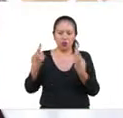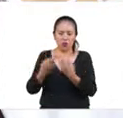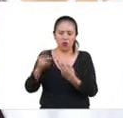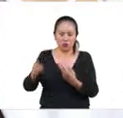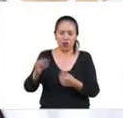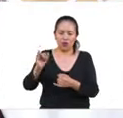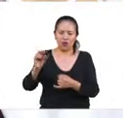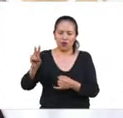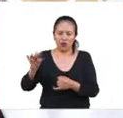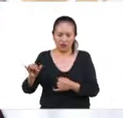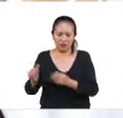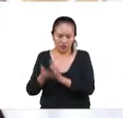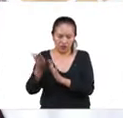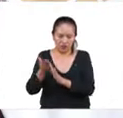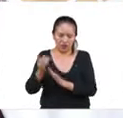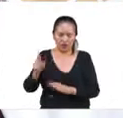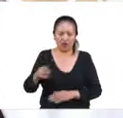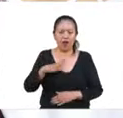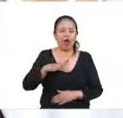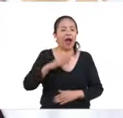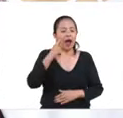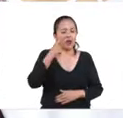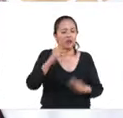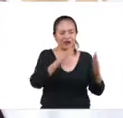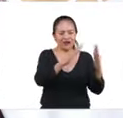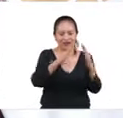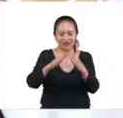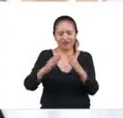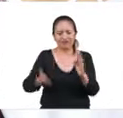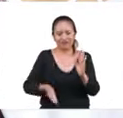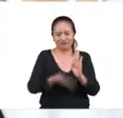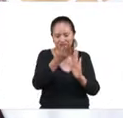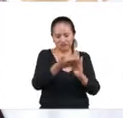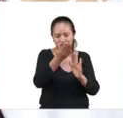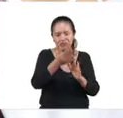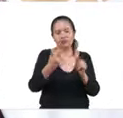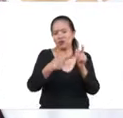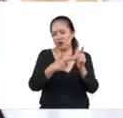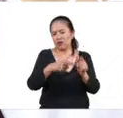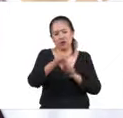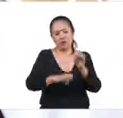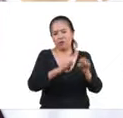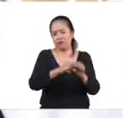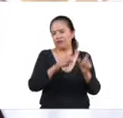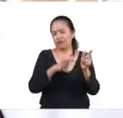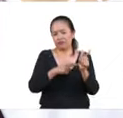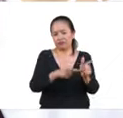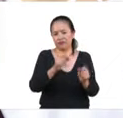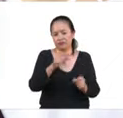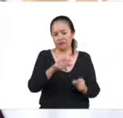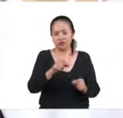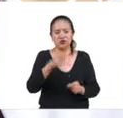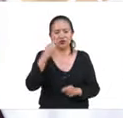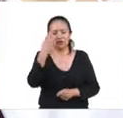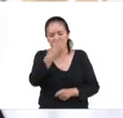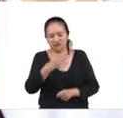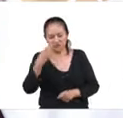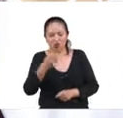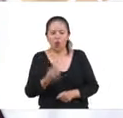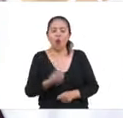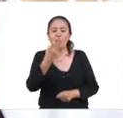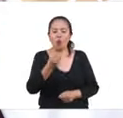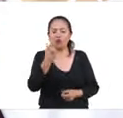O sea, ahí donde ya van a acabar las casas, ahí tiene que seguir la misma empresa. Lo que se hizo fue una revisión de costos y otras cosas